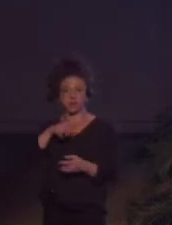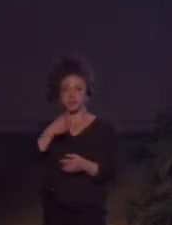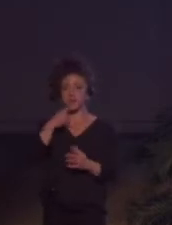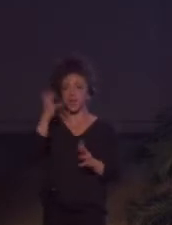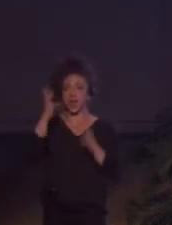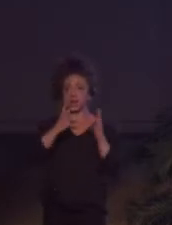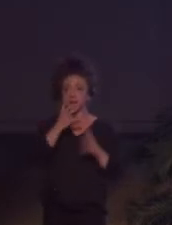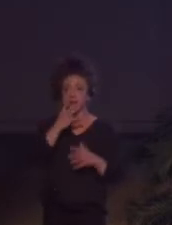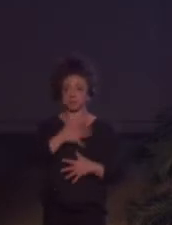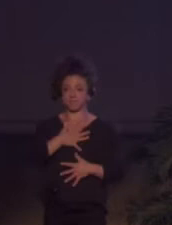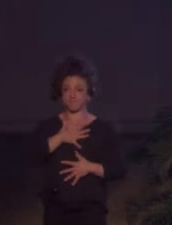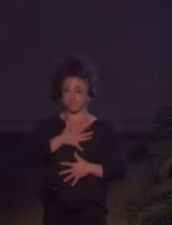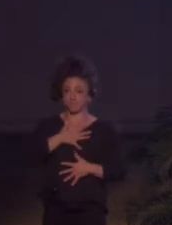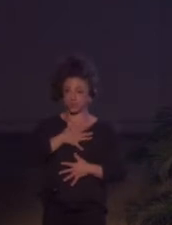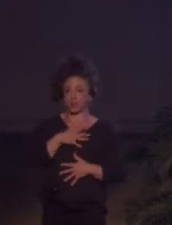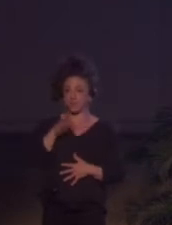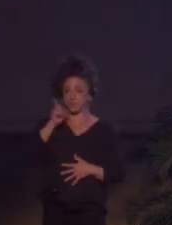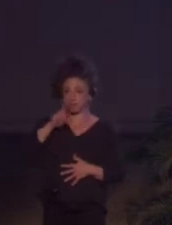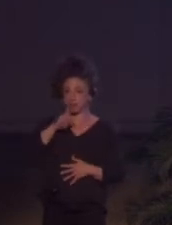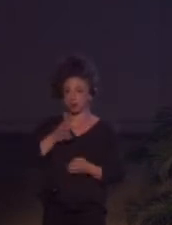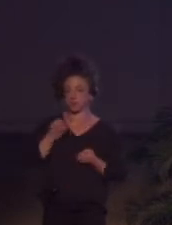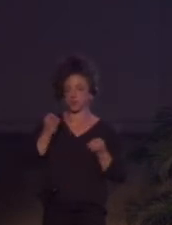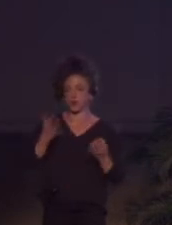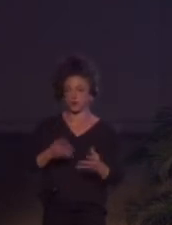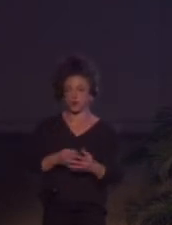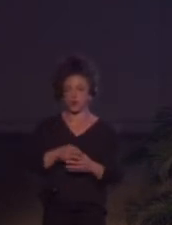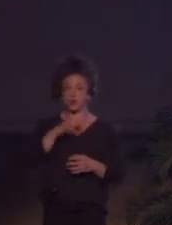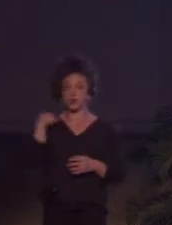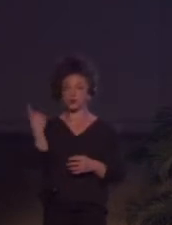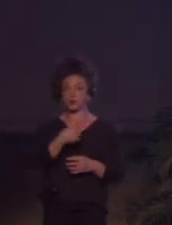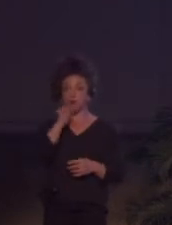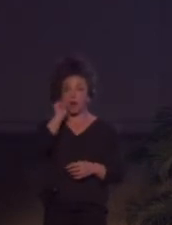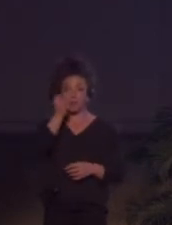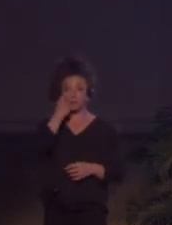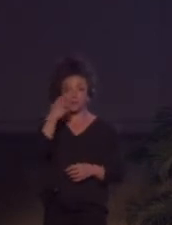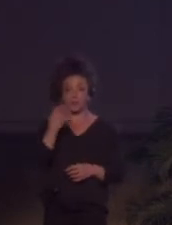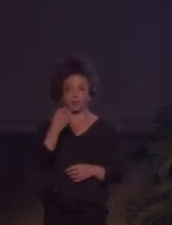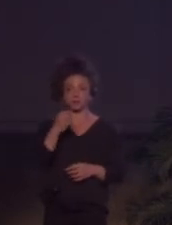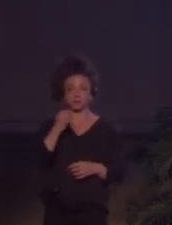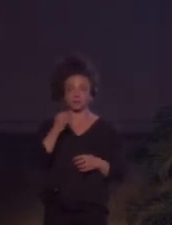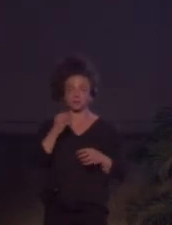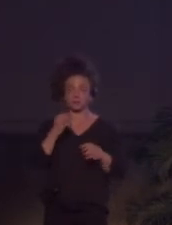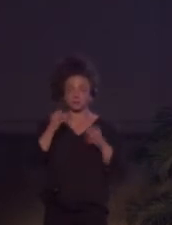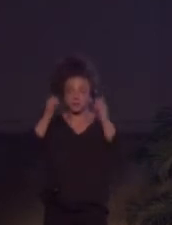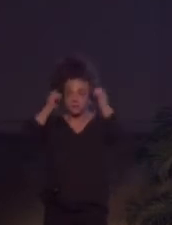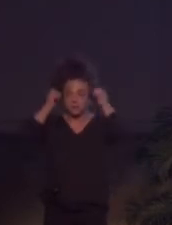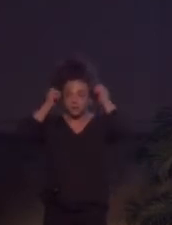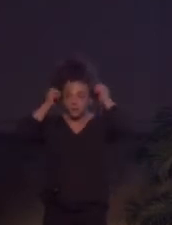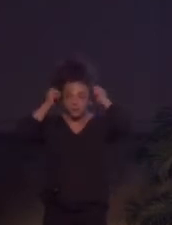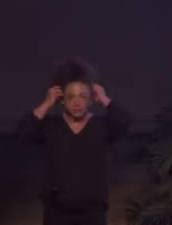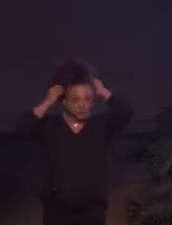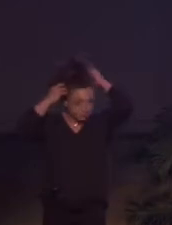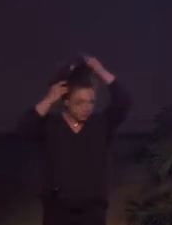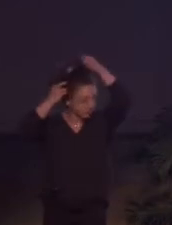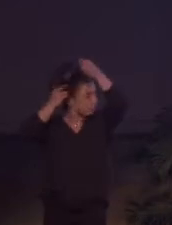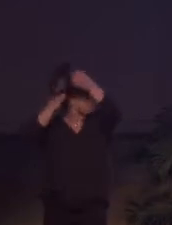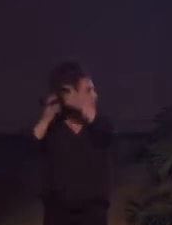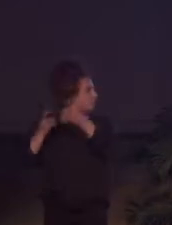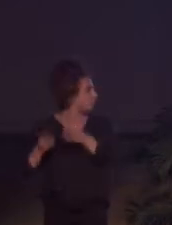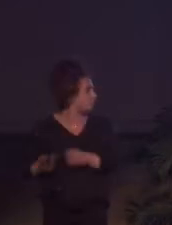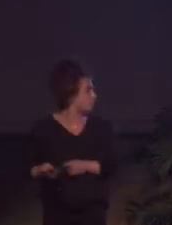bakarrik 0,1 bernaturatzen zirela, ez? Bertan zeuden sendatzeko animalien.